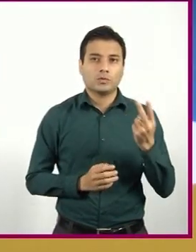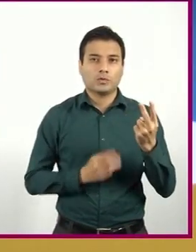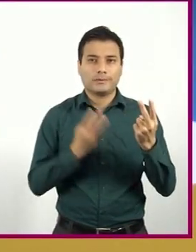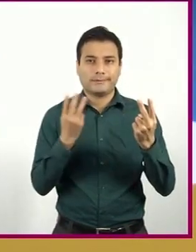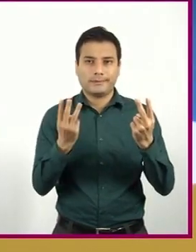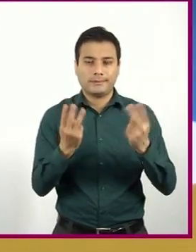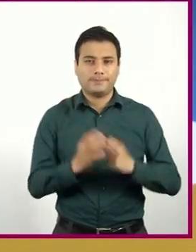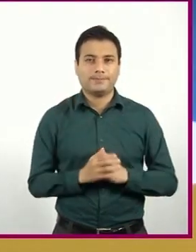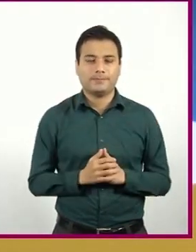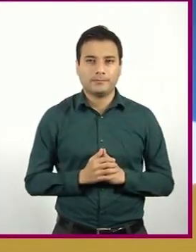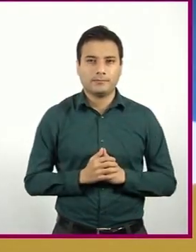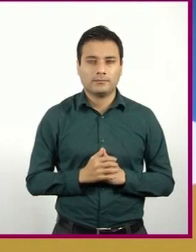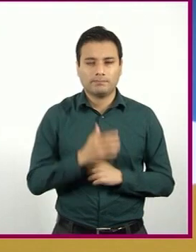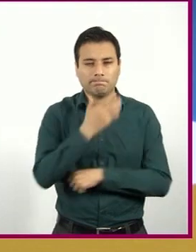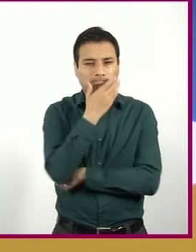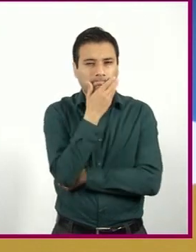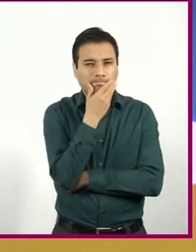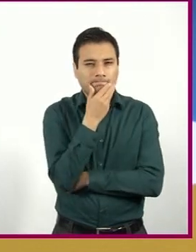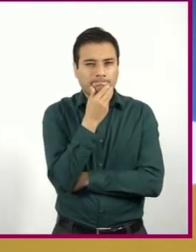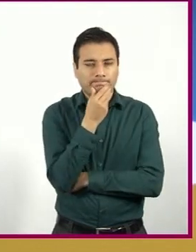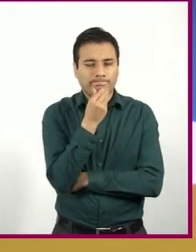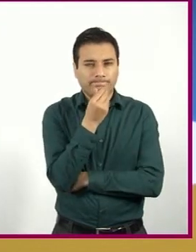3.